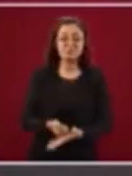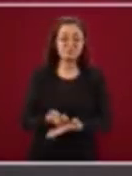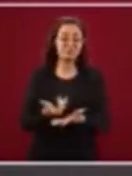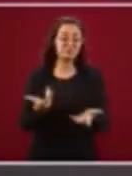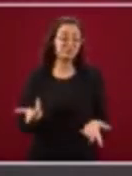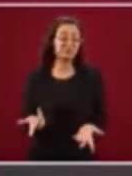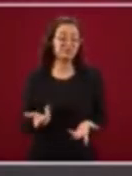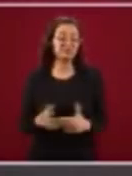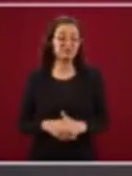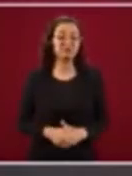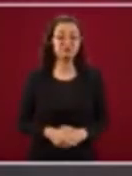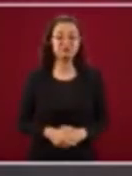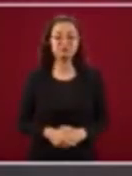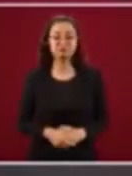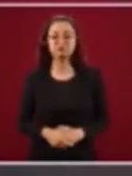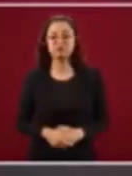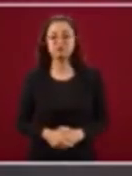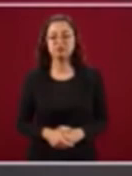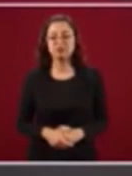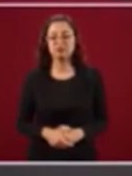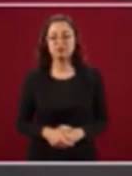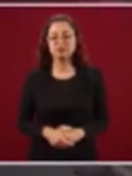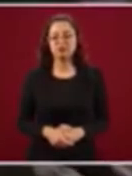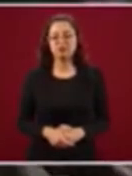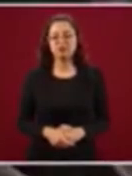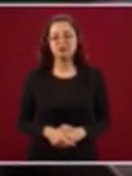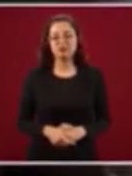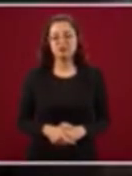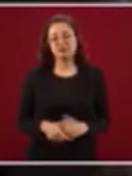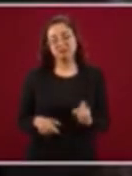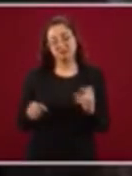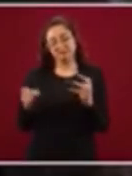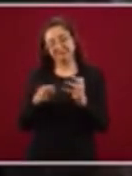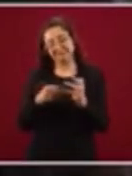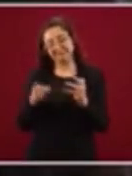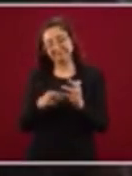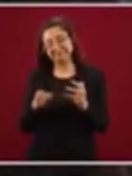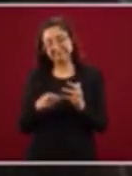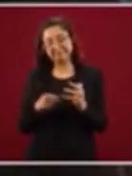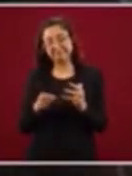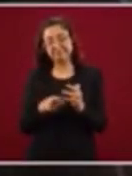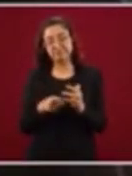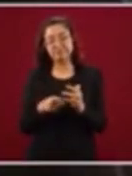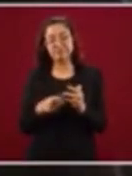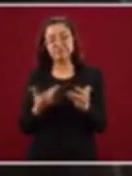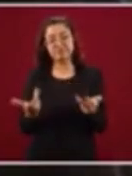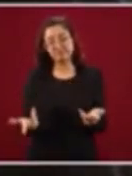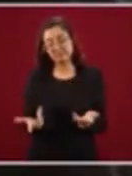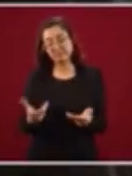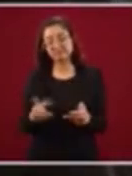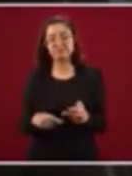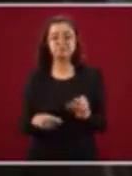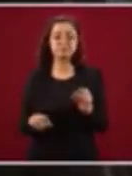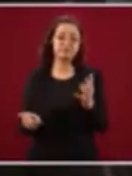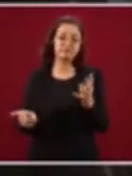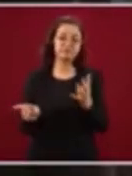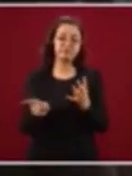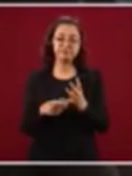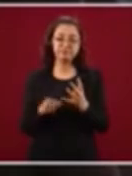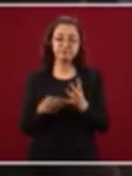daño. Entonces, hay esa tercera opción. La cuarta